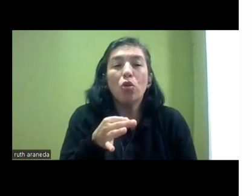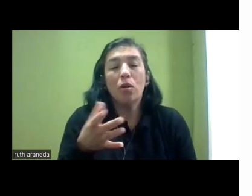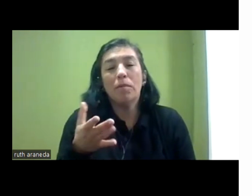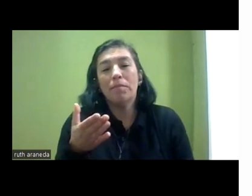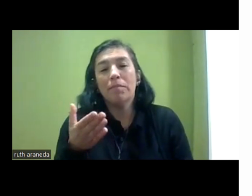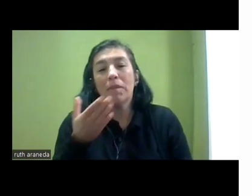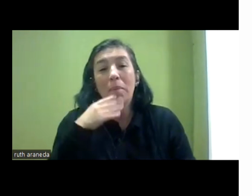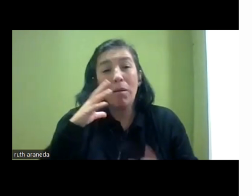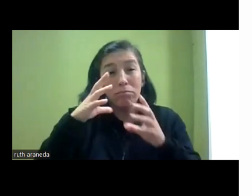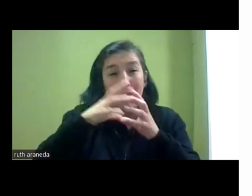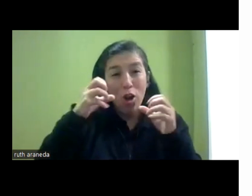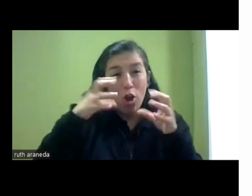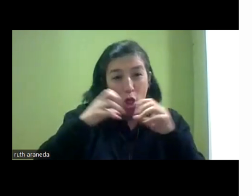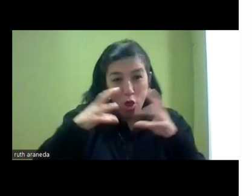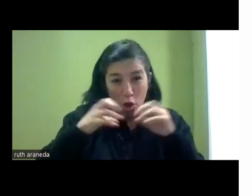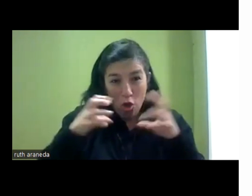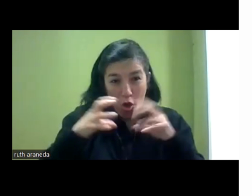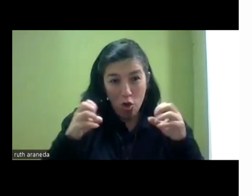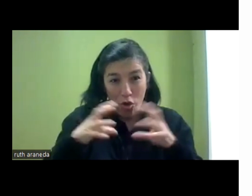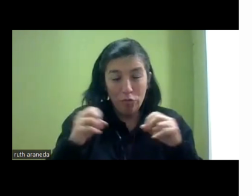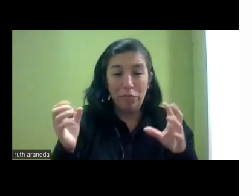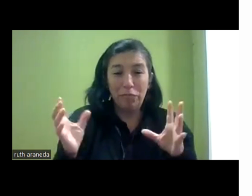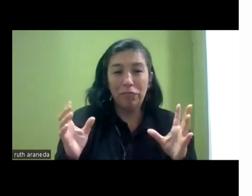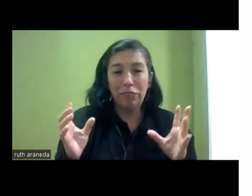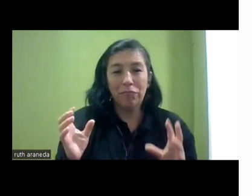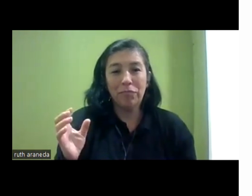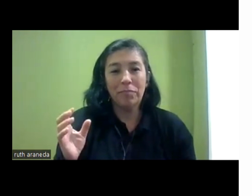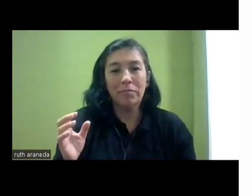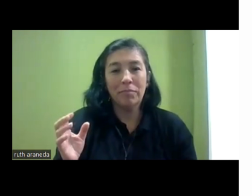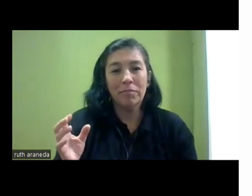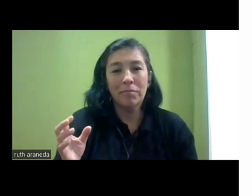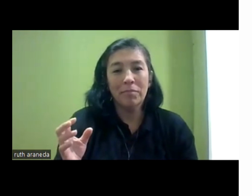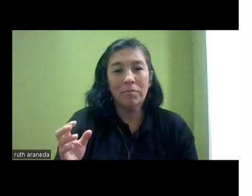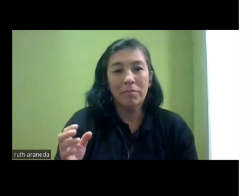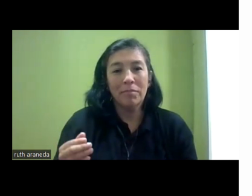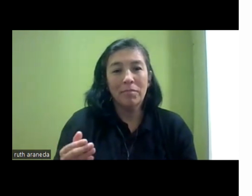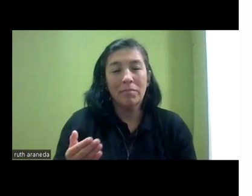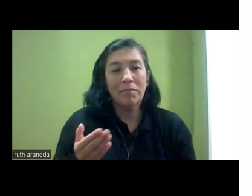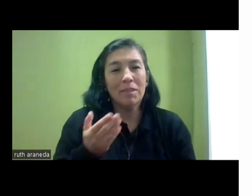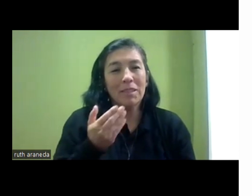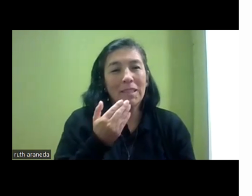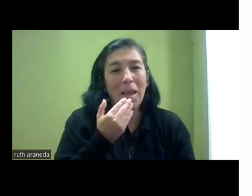algodón nativo o algodón silvestre y